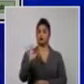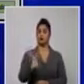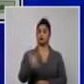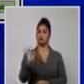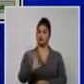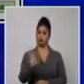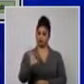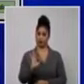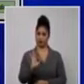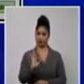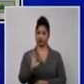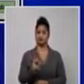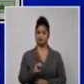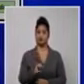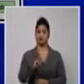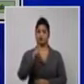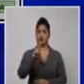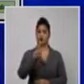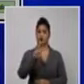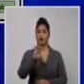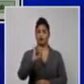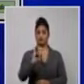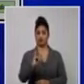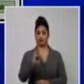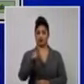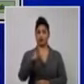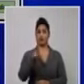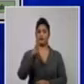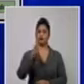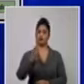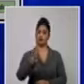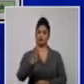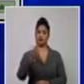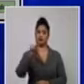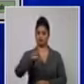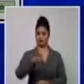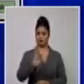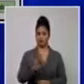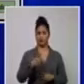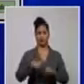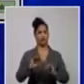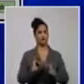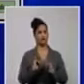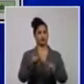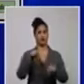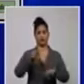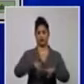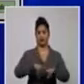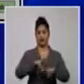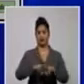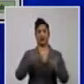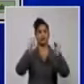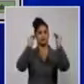2,46,23 la tasa de Guantánamo. En la provincia de La Habana le sigue en segundo